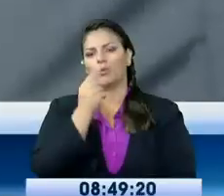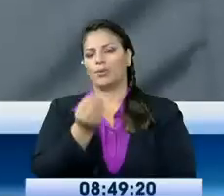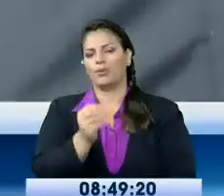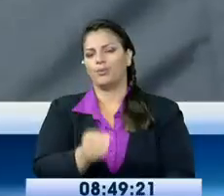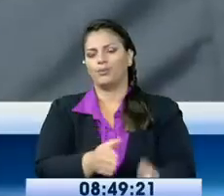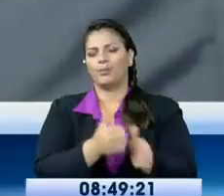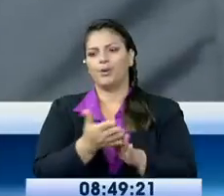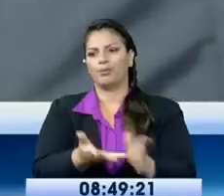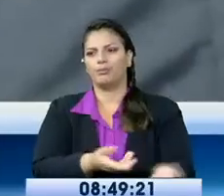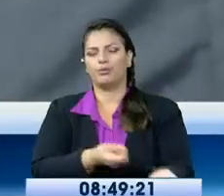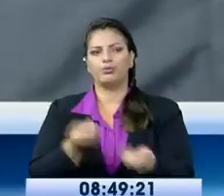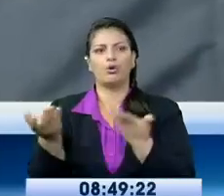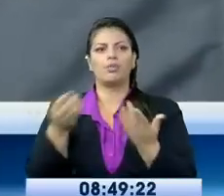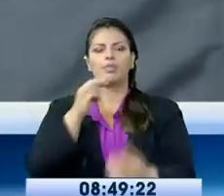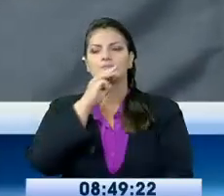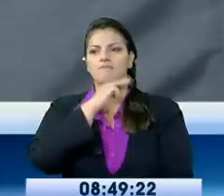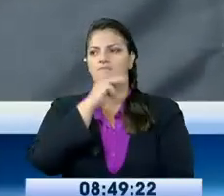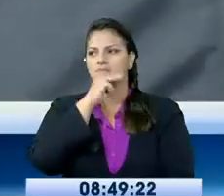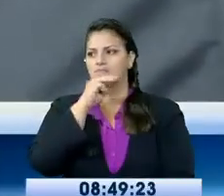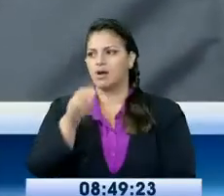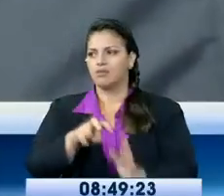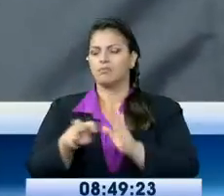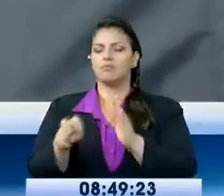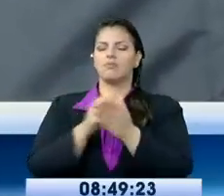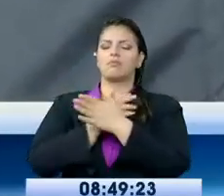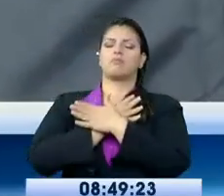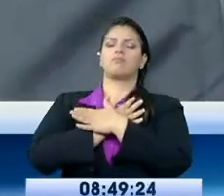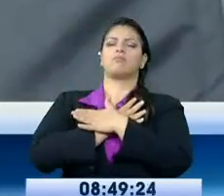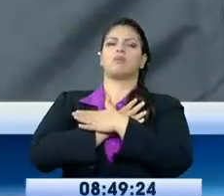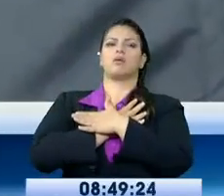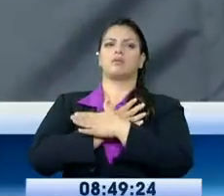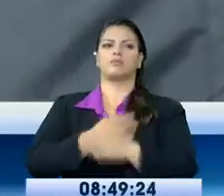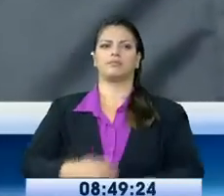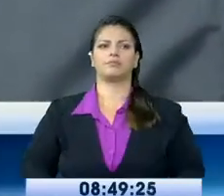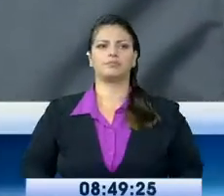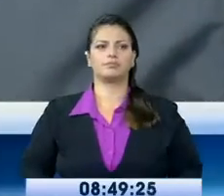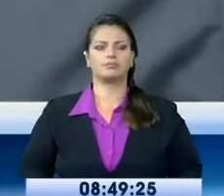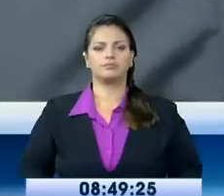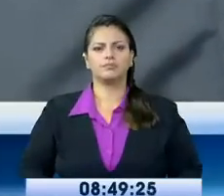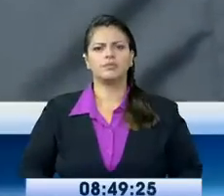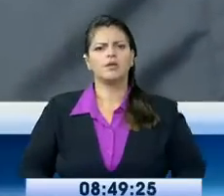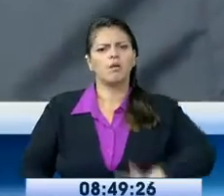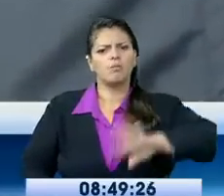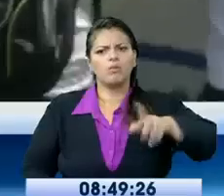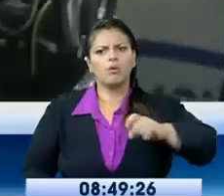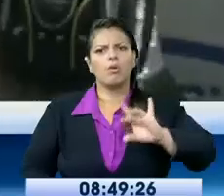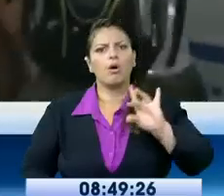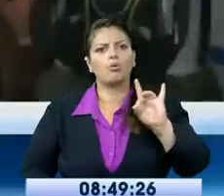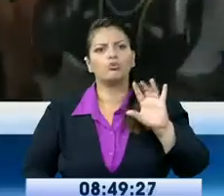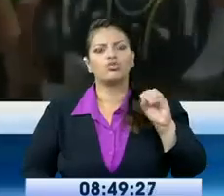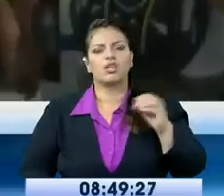El móvil del robo está a $80, la señora está a buen recaudo.